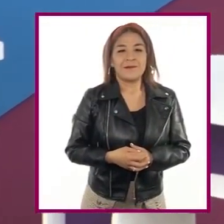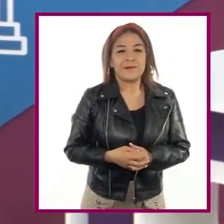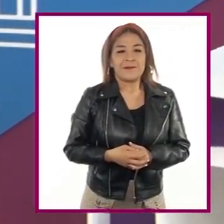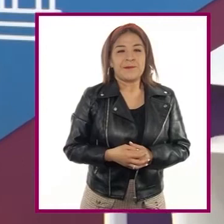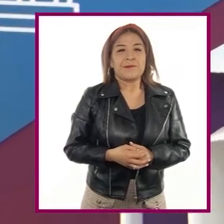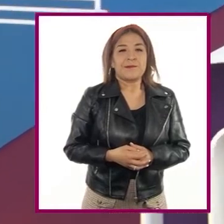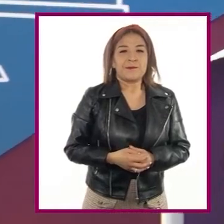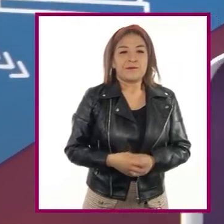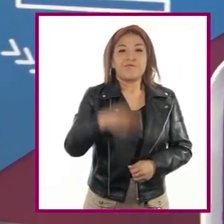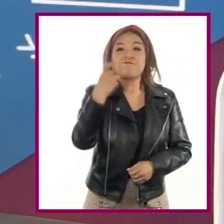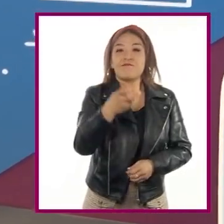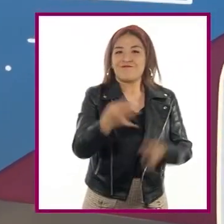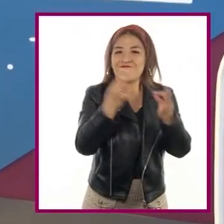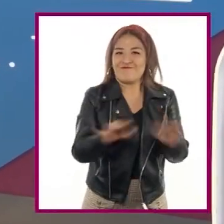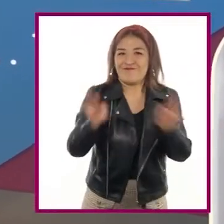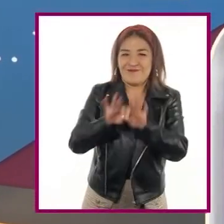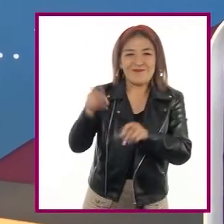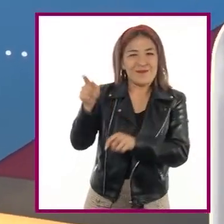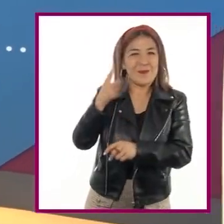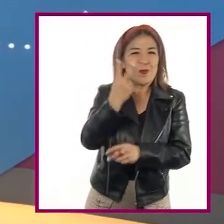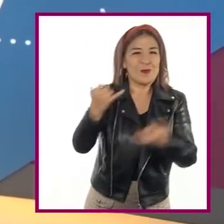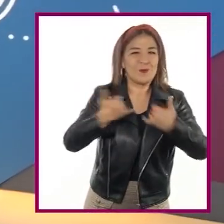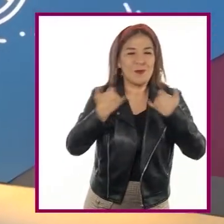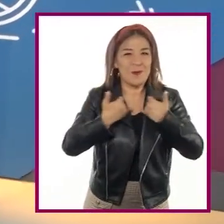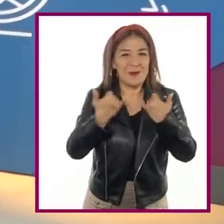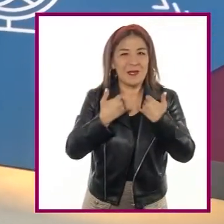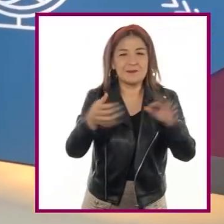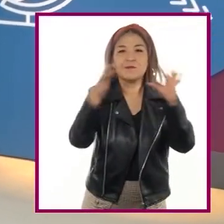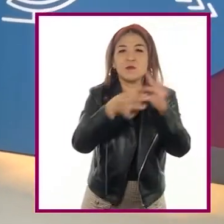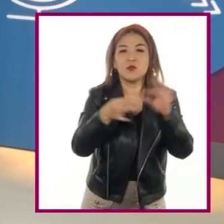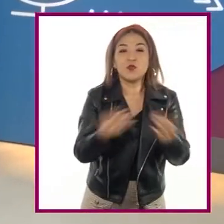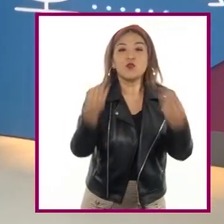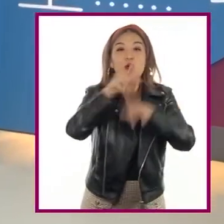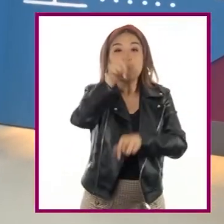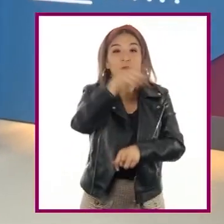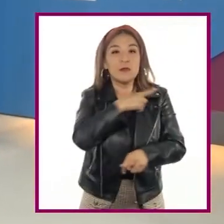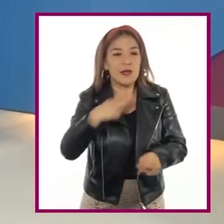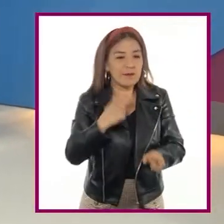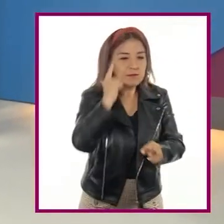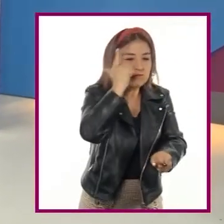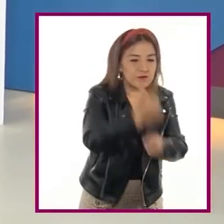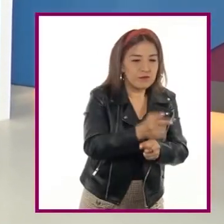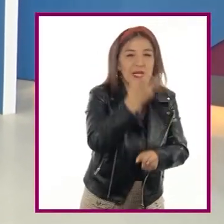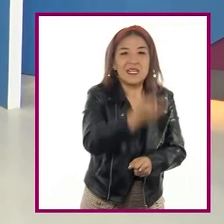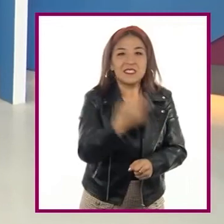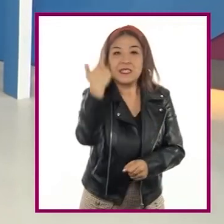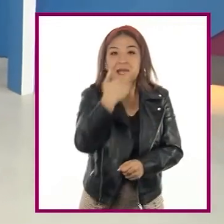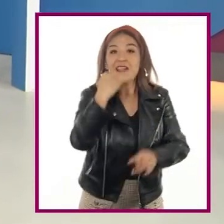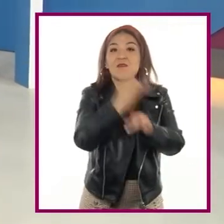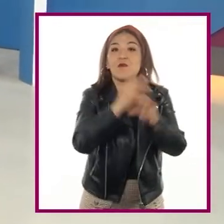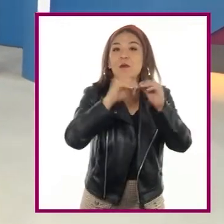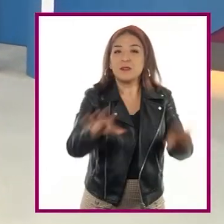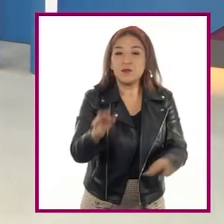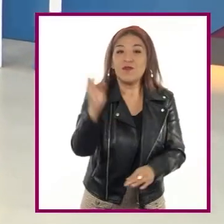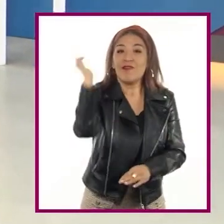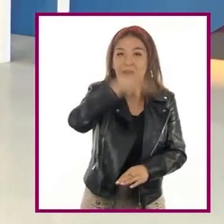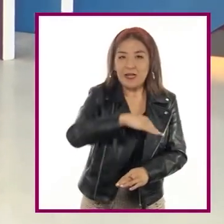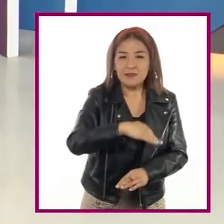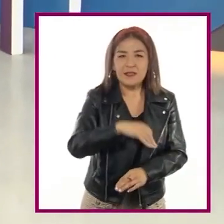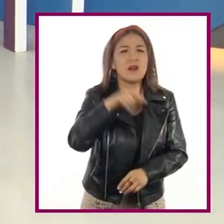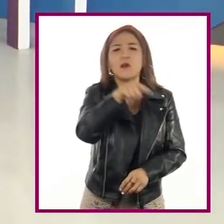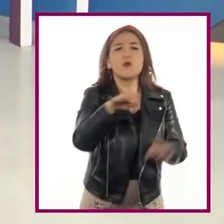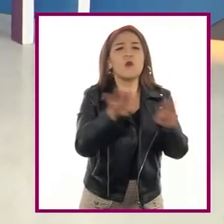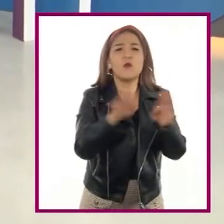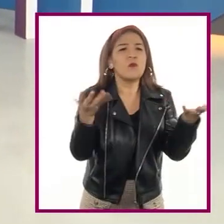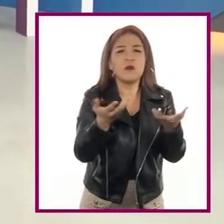Es muy importante lo que mencionaron Gisela y Víctor sobre distinguir la información verídica de la falsa. Para lograrlo, se necesita